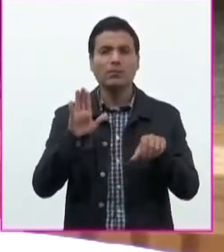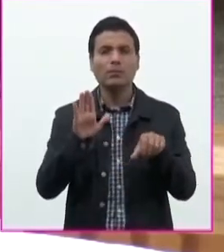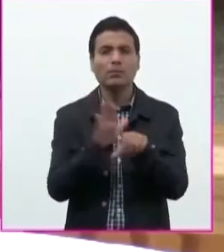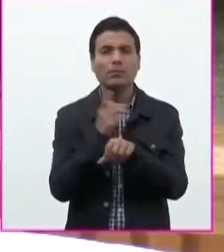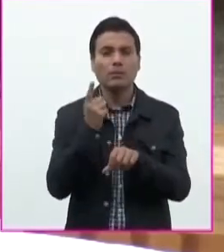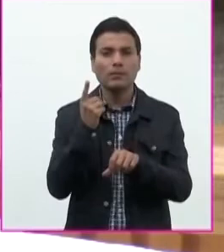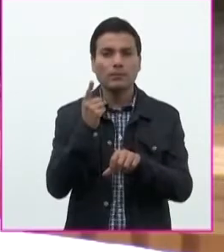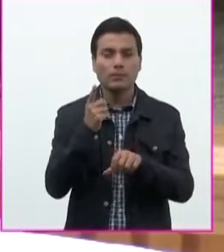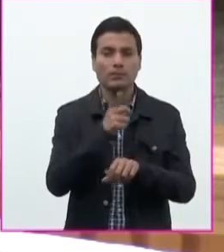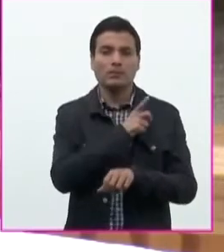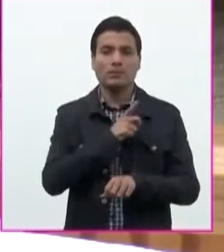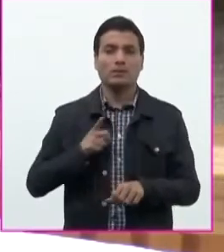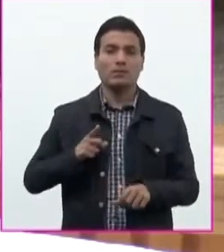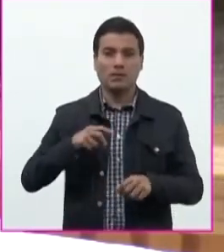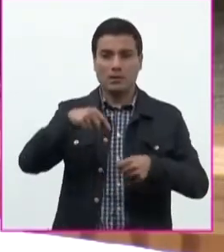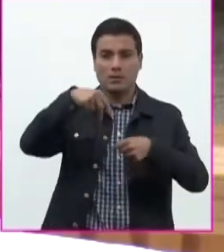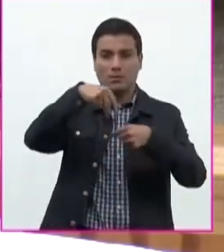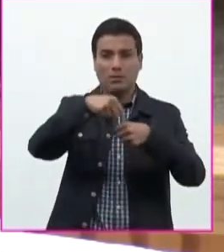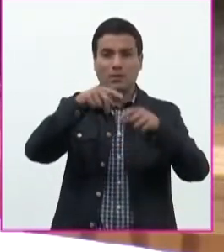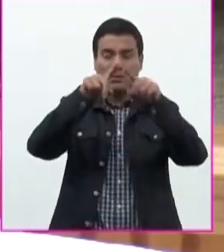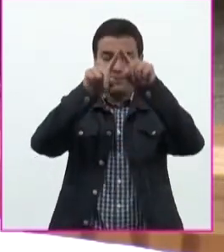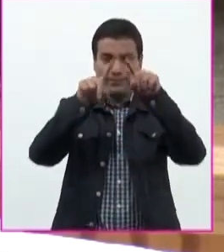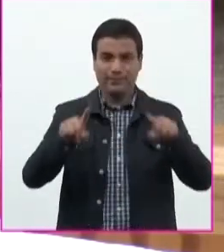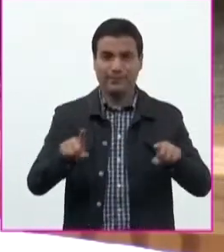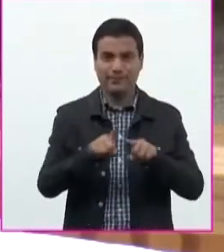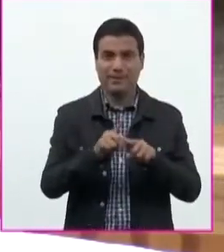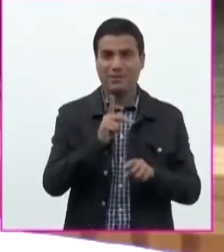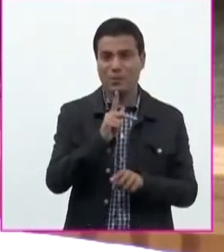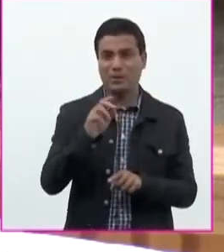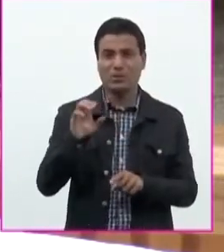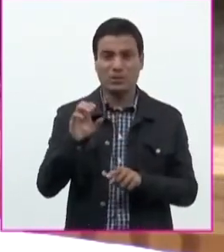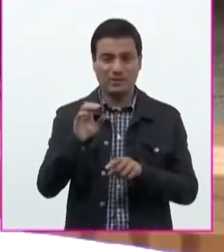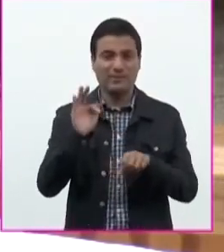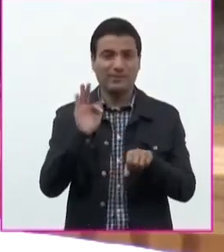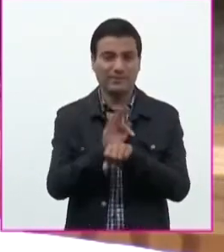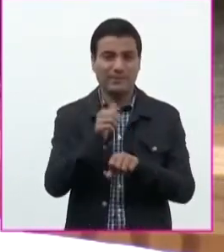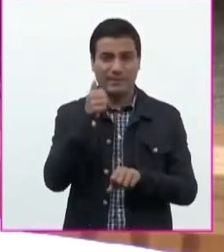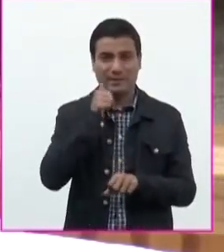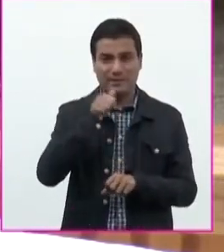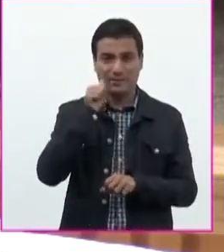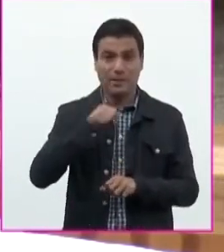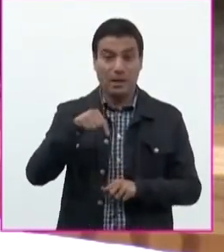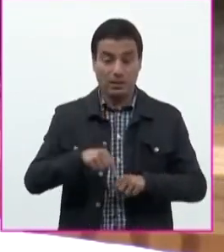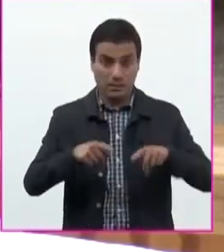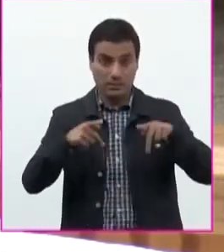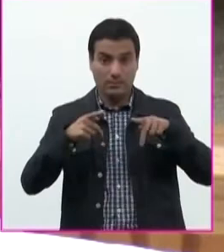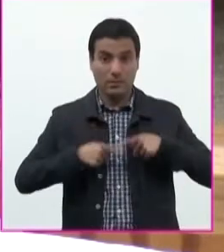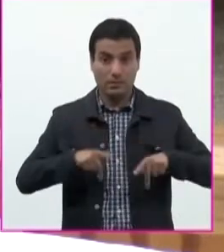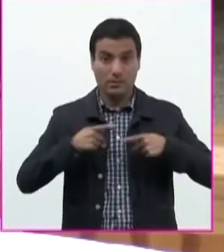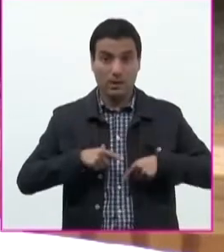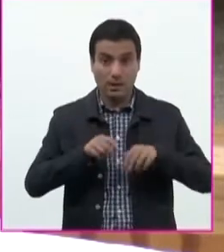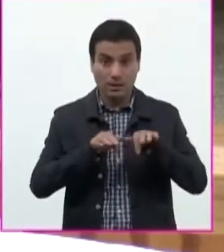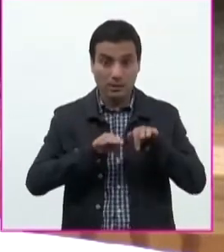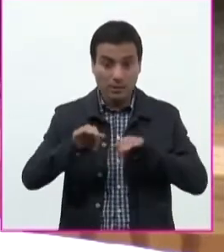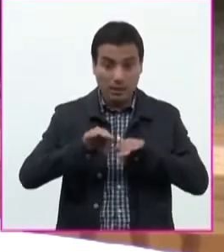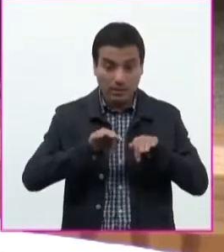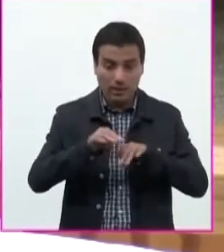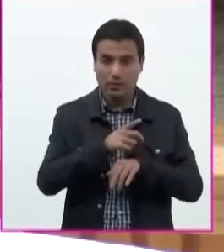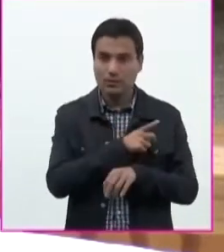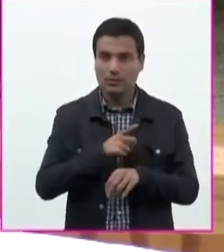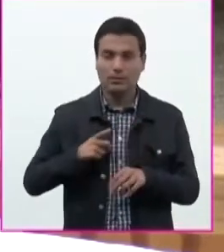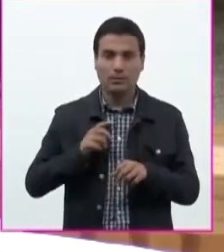protección civil esencialmente la seguridad no solamente de las personas del ine que trabajan en las juntas locales